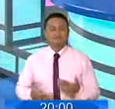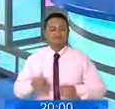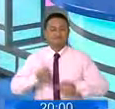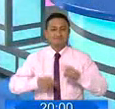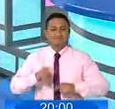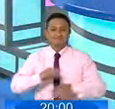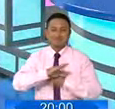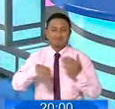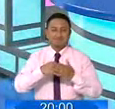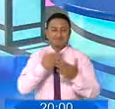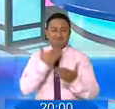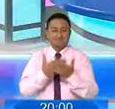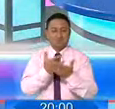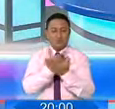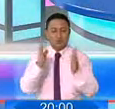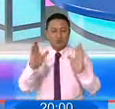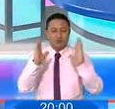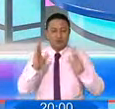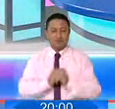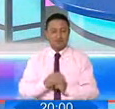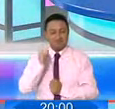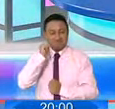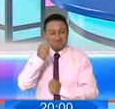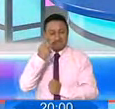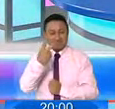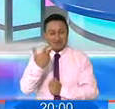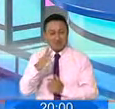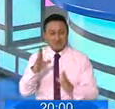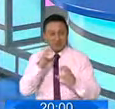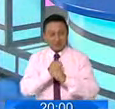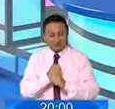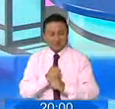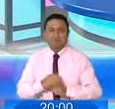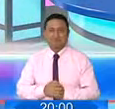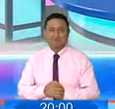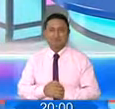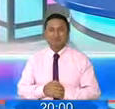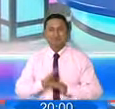Amigos televidentes, muchas gracias por su amable sintonía. Hasta mañana. Buenas noches, María Fernanda. Que